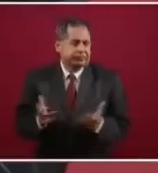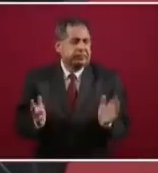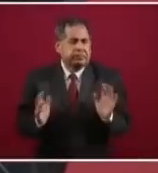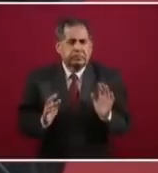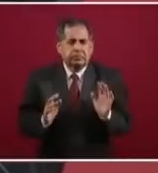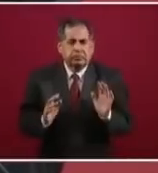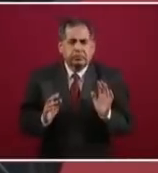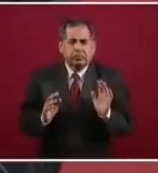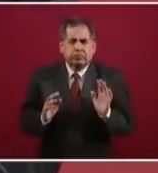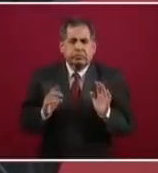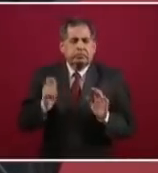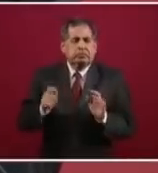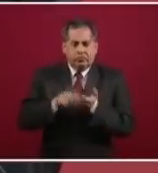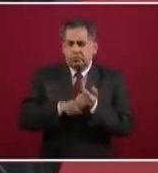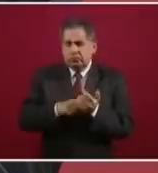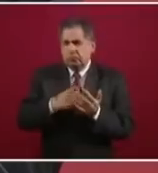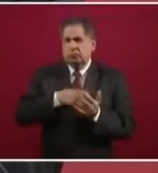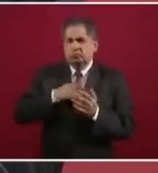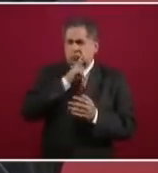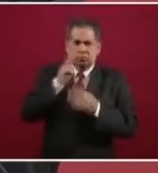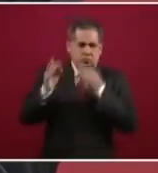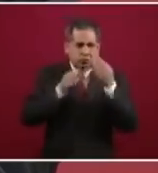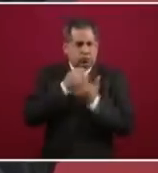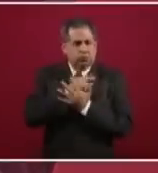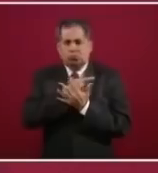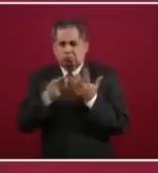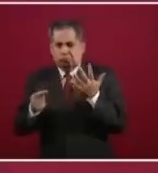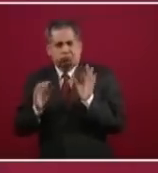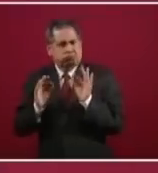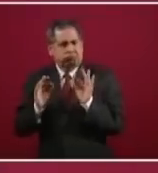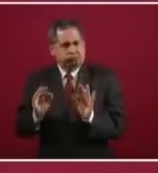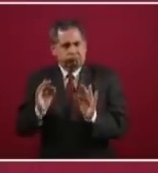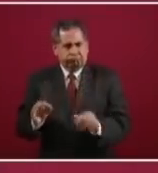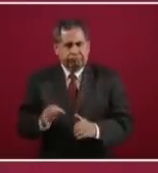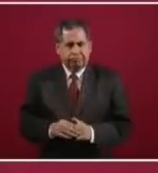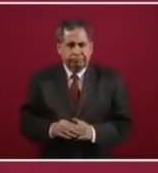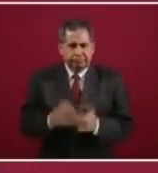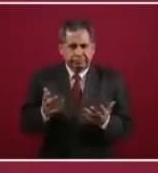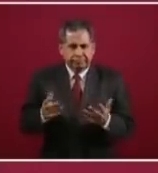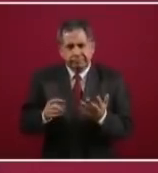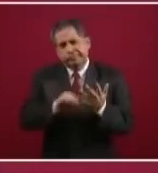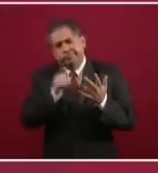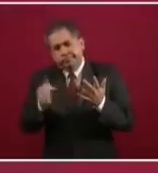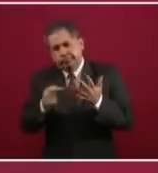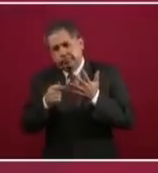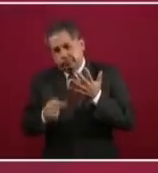Entonces, son buenas noticias. Por lo demás,